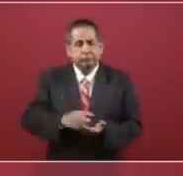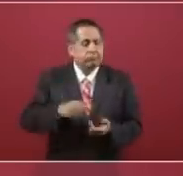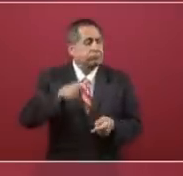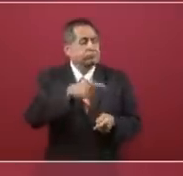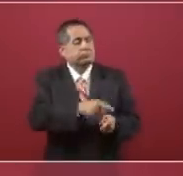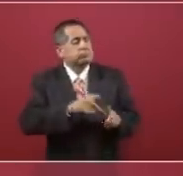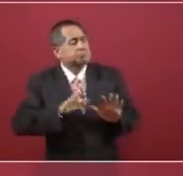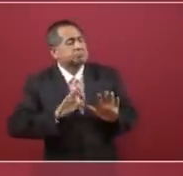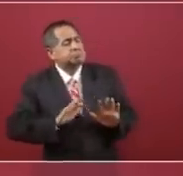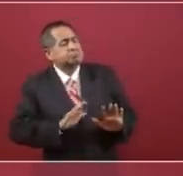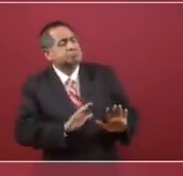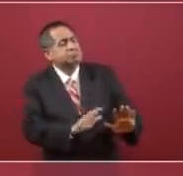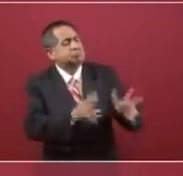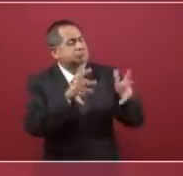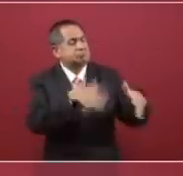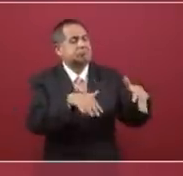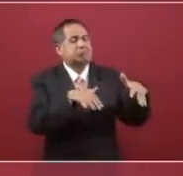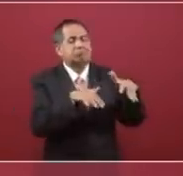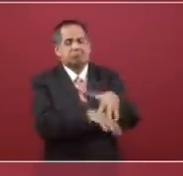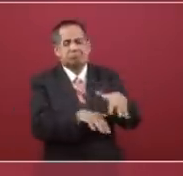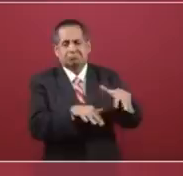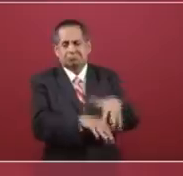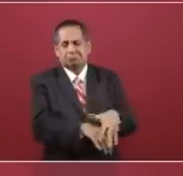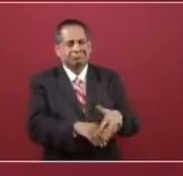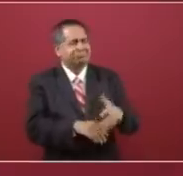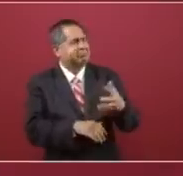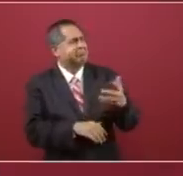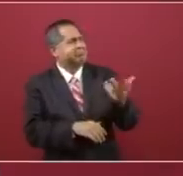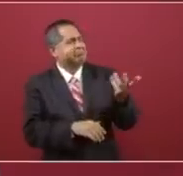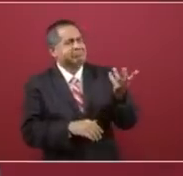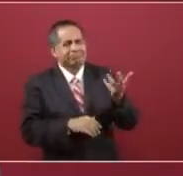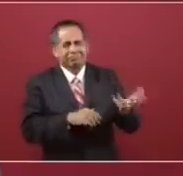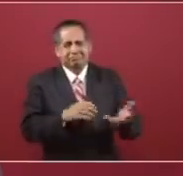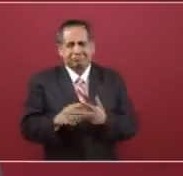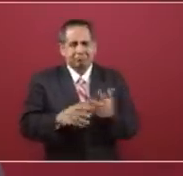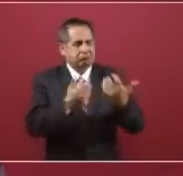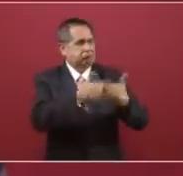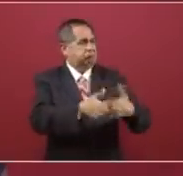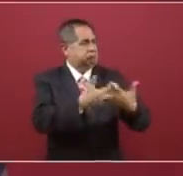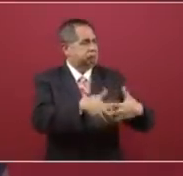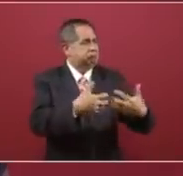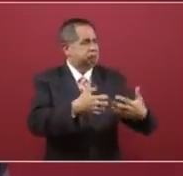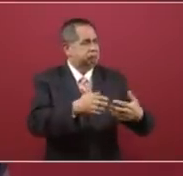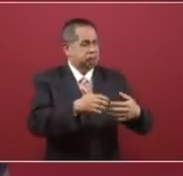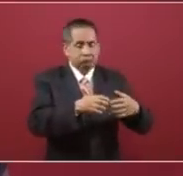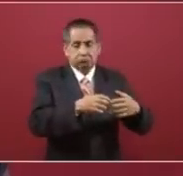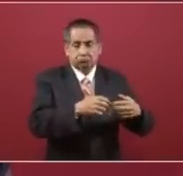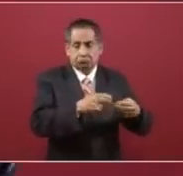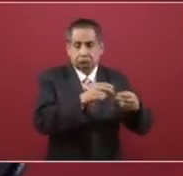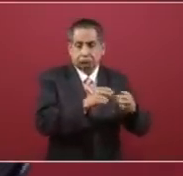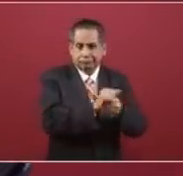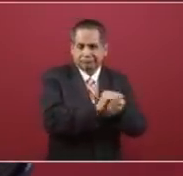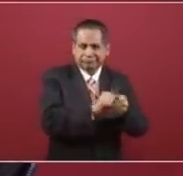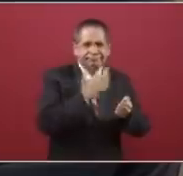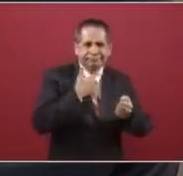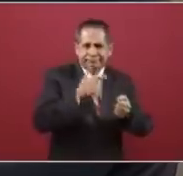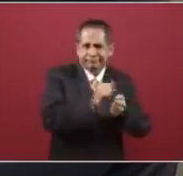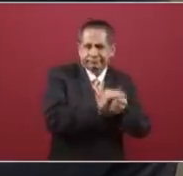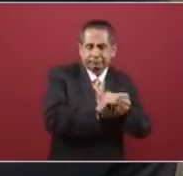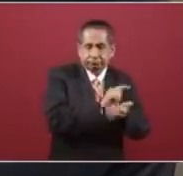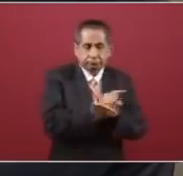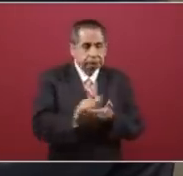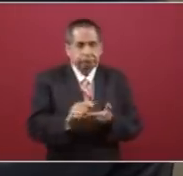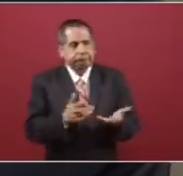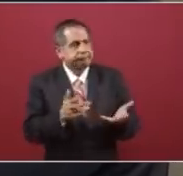convirtieran en chatarras plantas de las refinerías y por